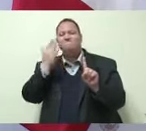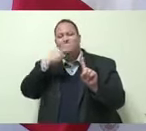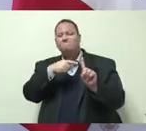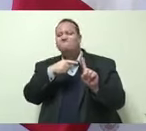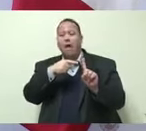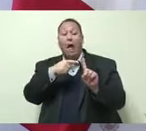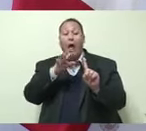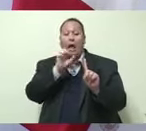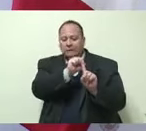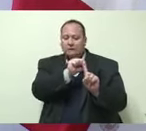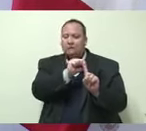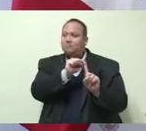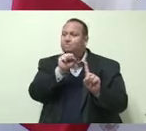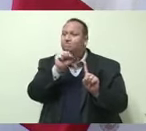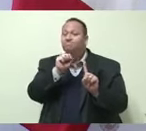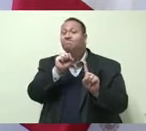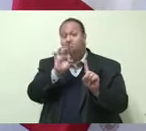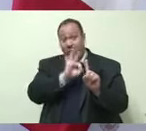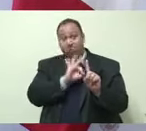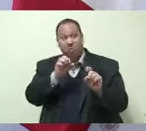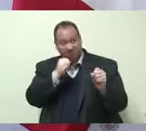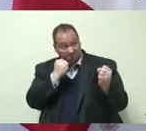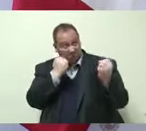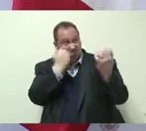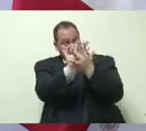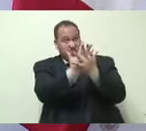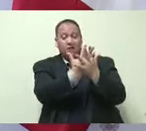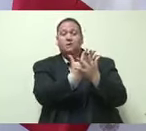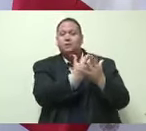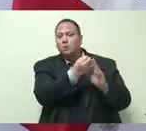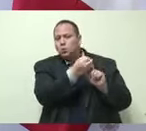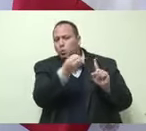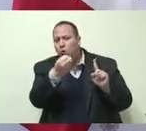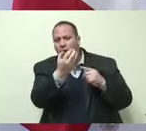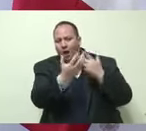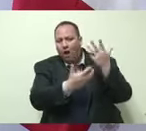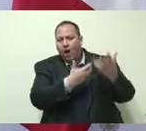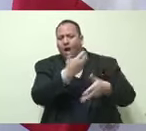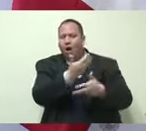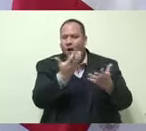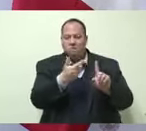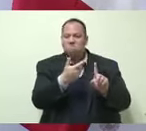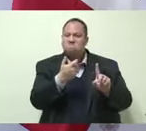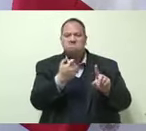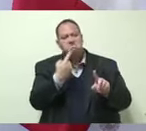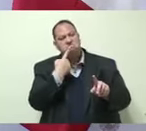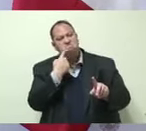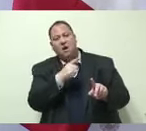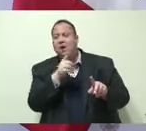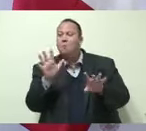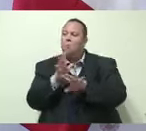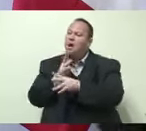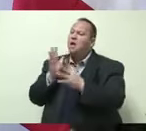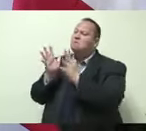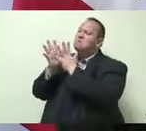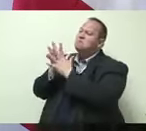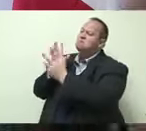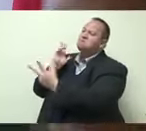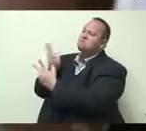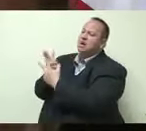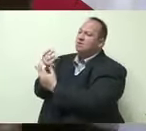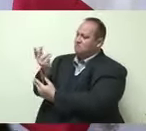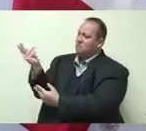buscar consecuencias penales para que enfrente el debido proceso y que sea imputado por haber participado en el